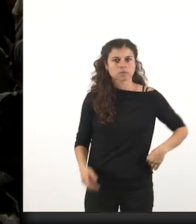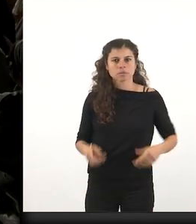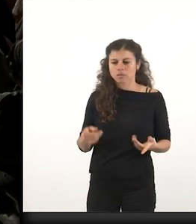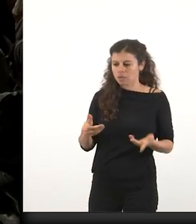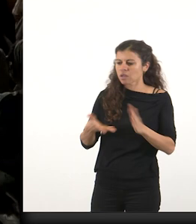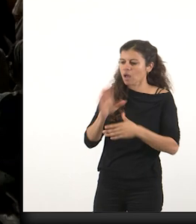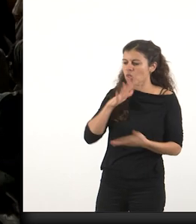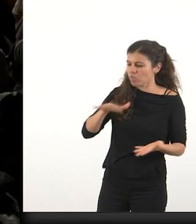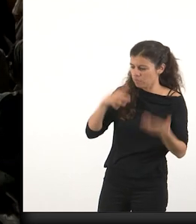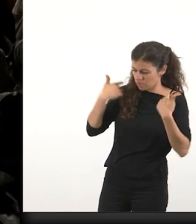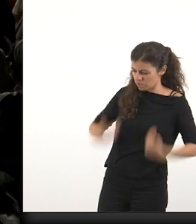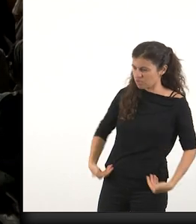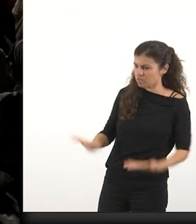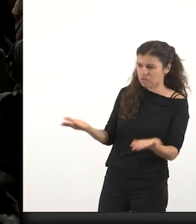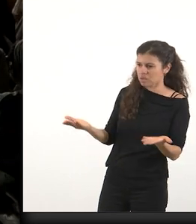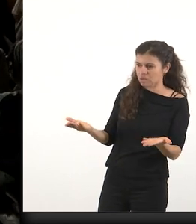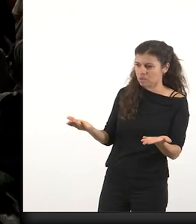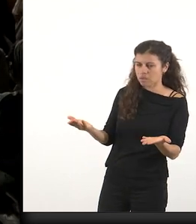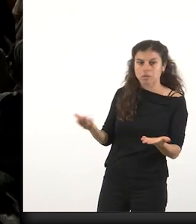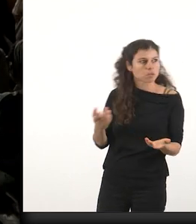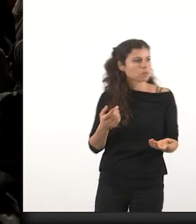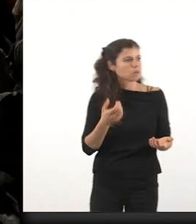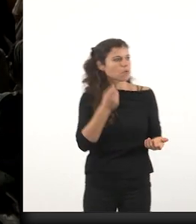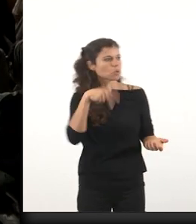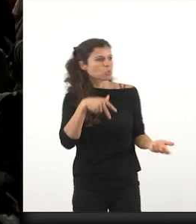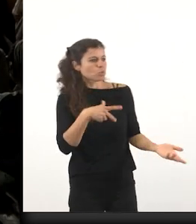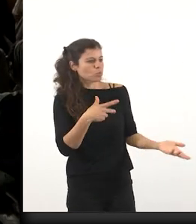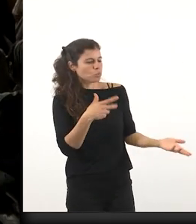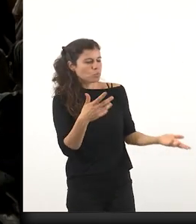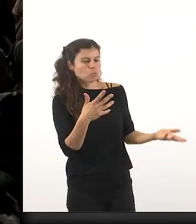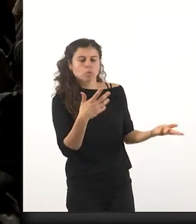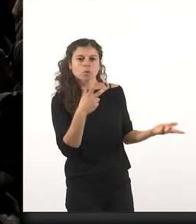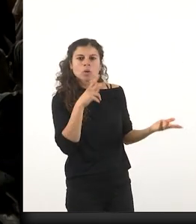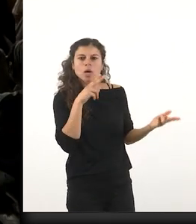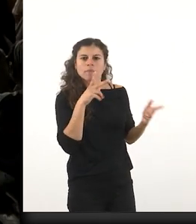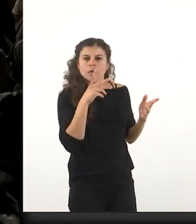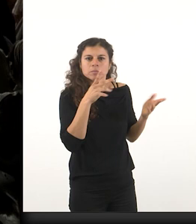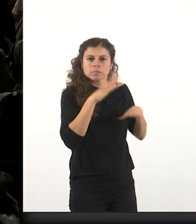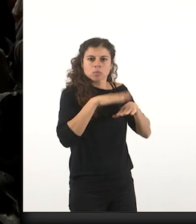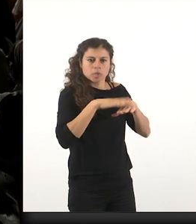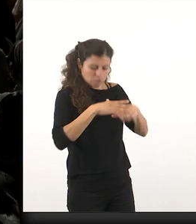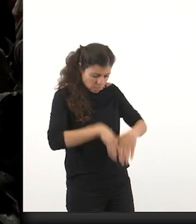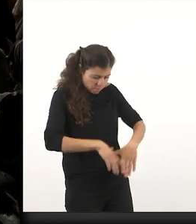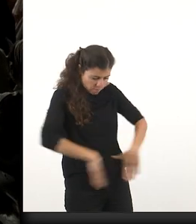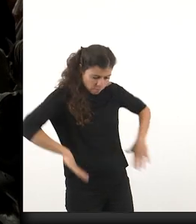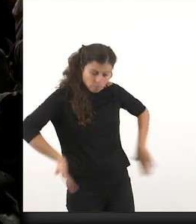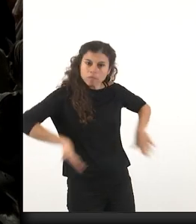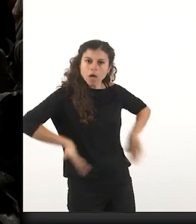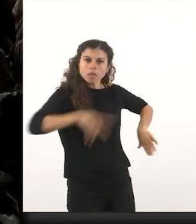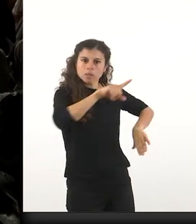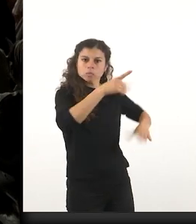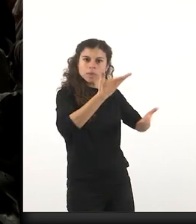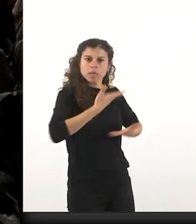¿Dónde cojones vas con esas pintas? Antonio, ¿por qué me estás hablando así, Antonio? Esta es la farda que tú me regalaste, tío. Me he puesto